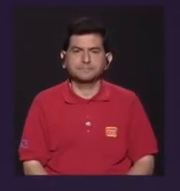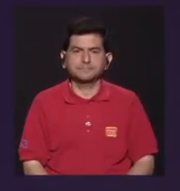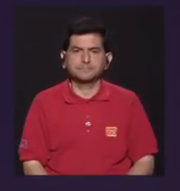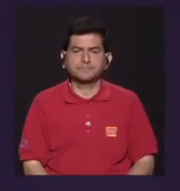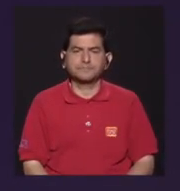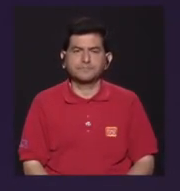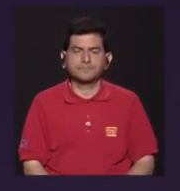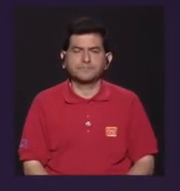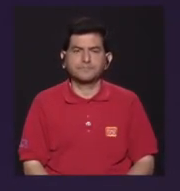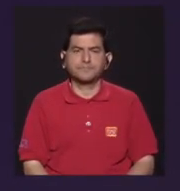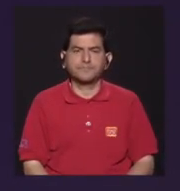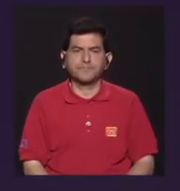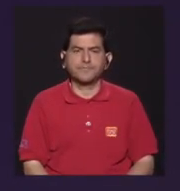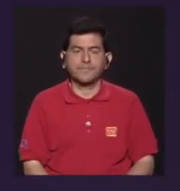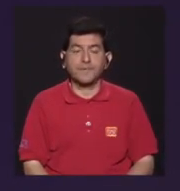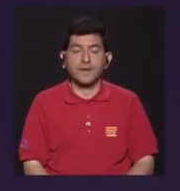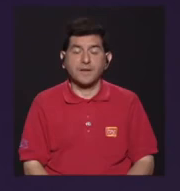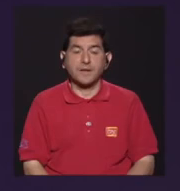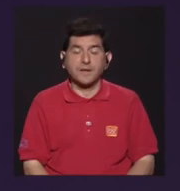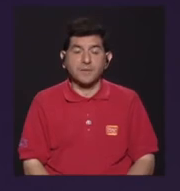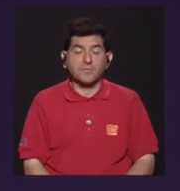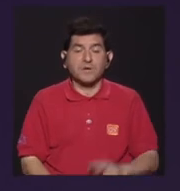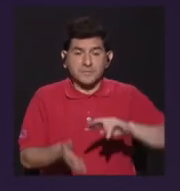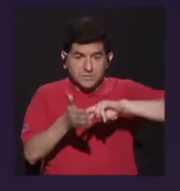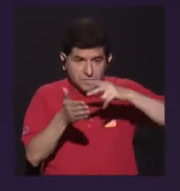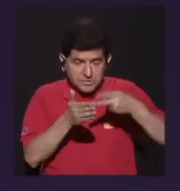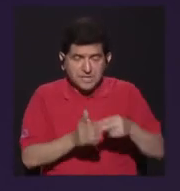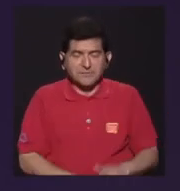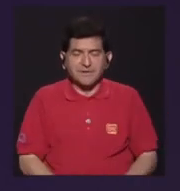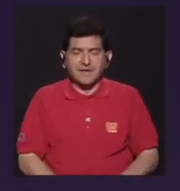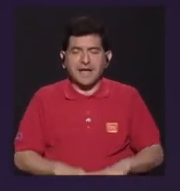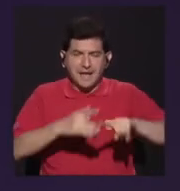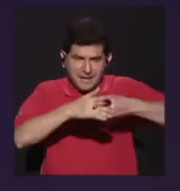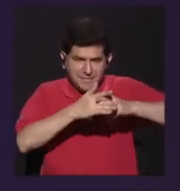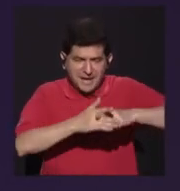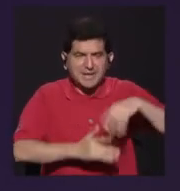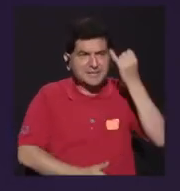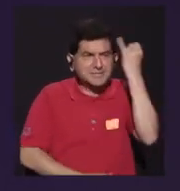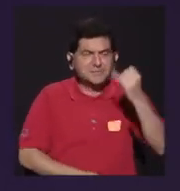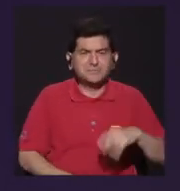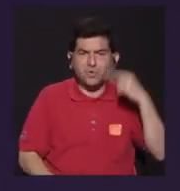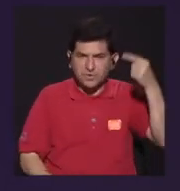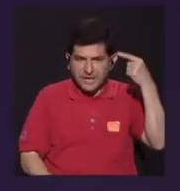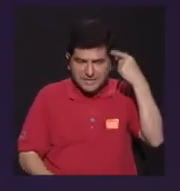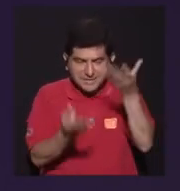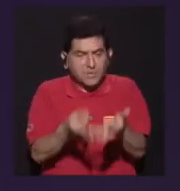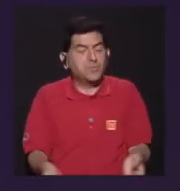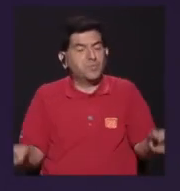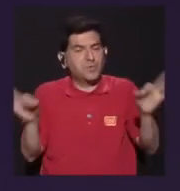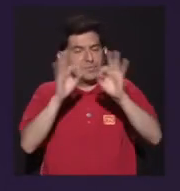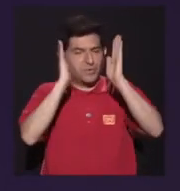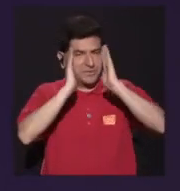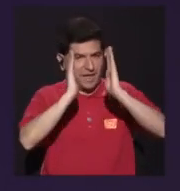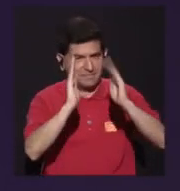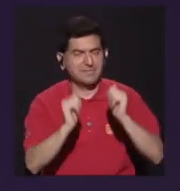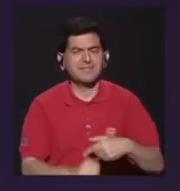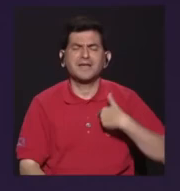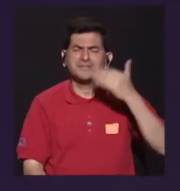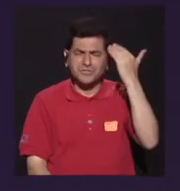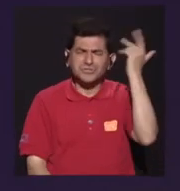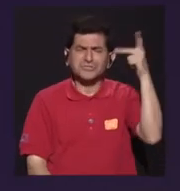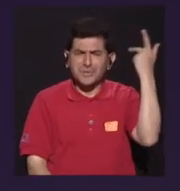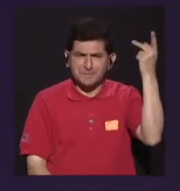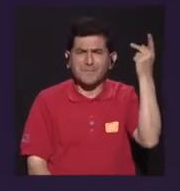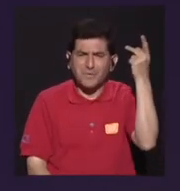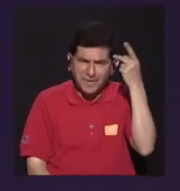la parte de los aparatos ideológicos del Estado, incluidos dentro de esta temática, sería fundamental. Yo sé que las